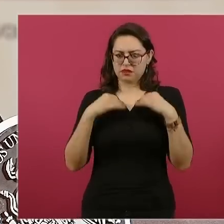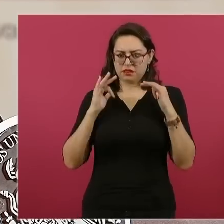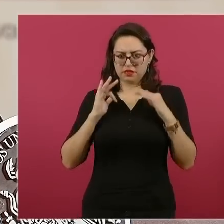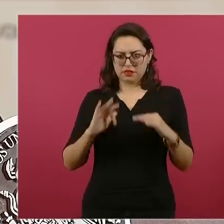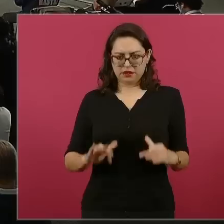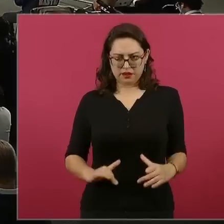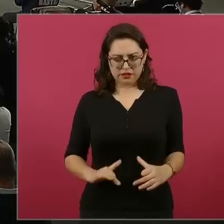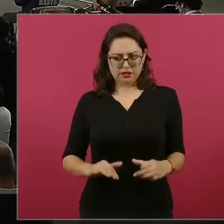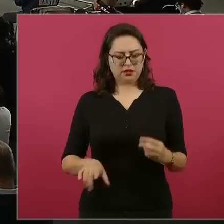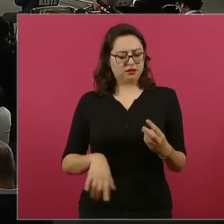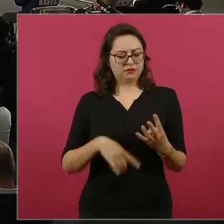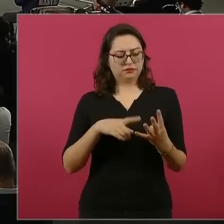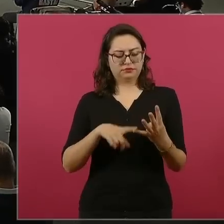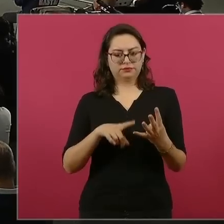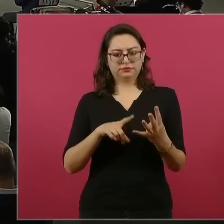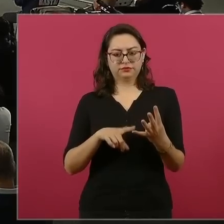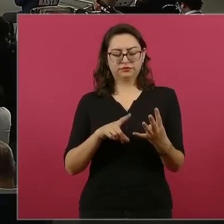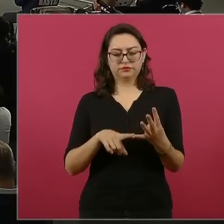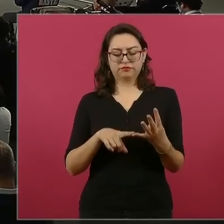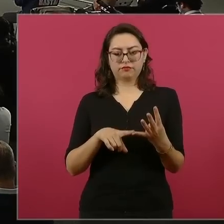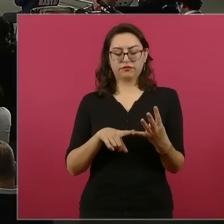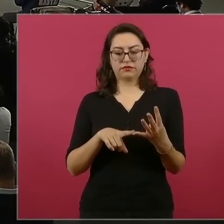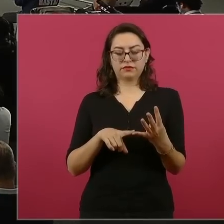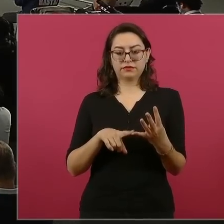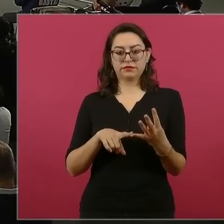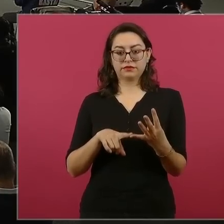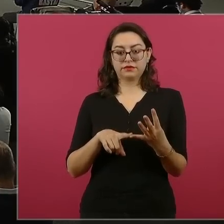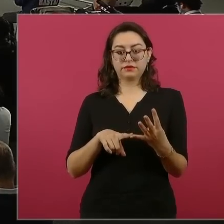y la cuarta libertad,